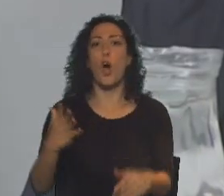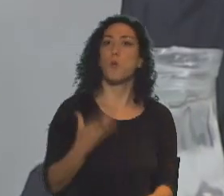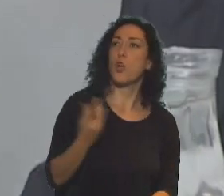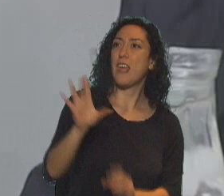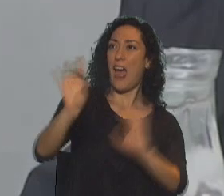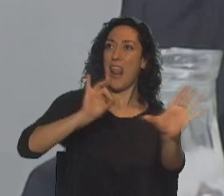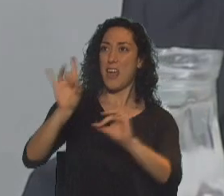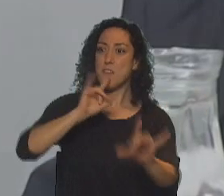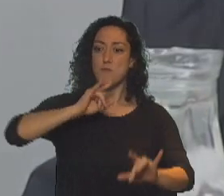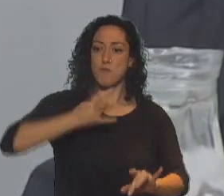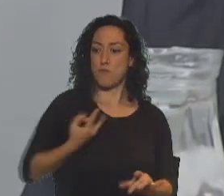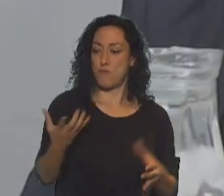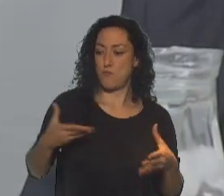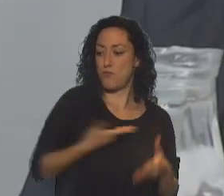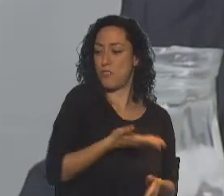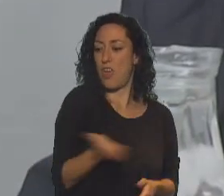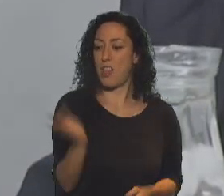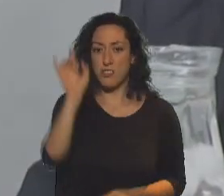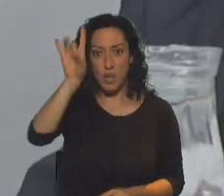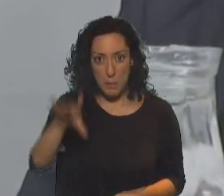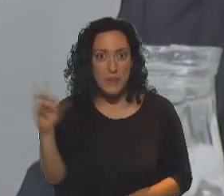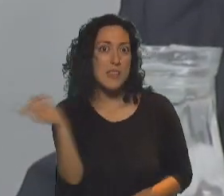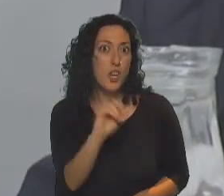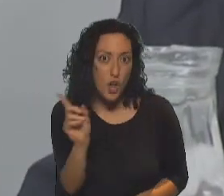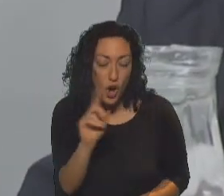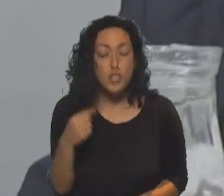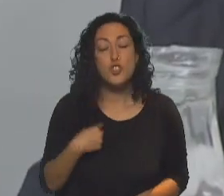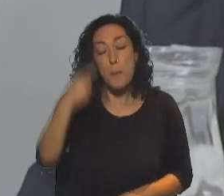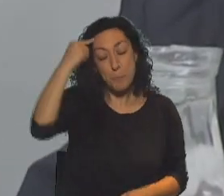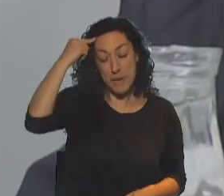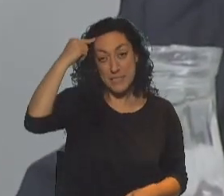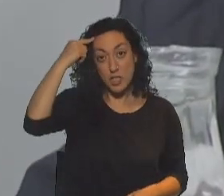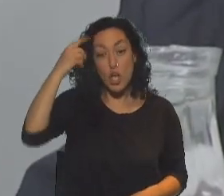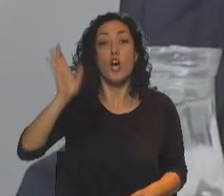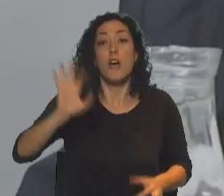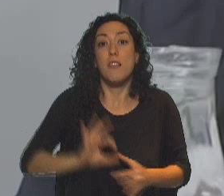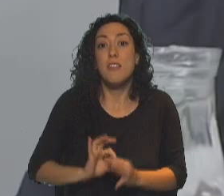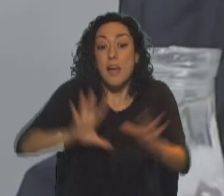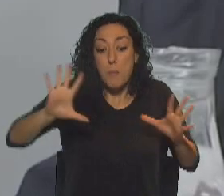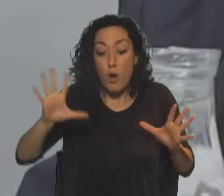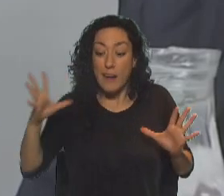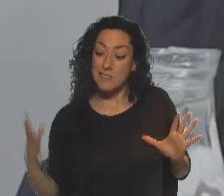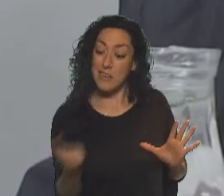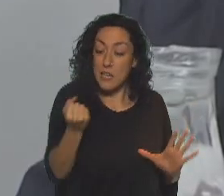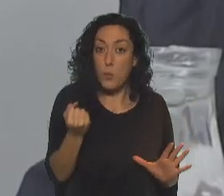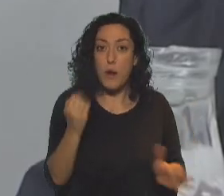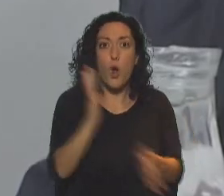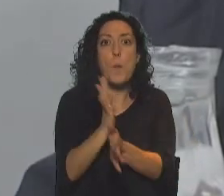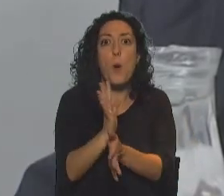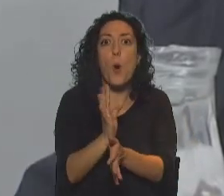autoridades. Yo entiendo que recuperar la democracia fue recuperar la